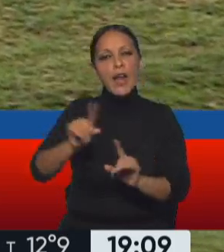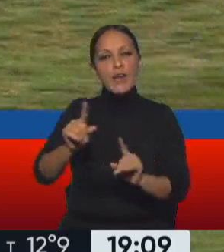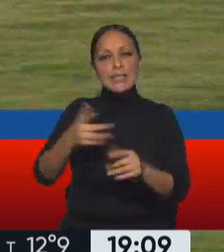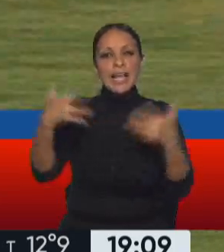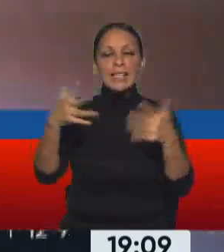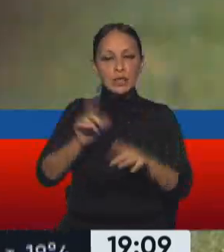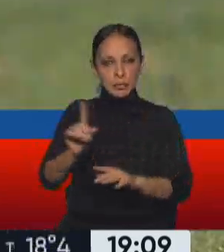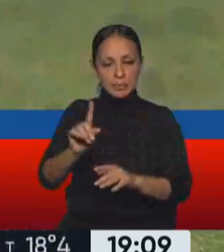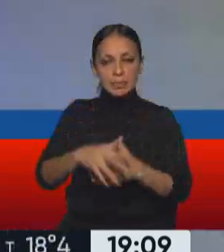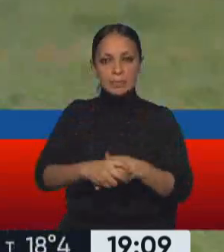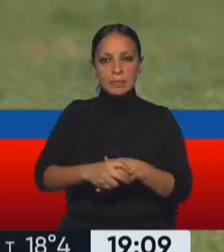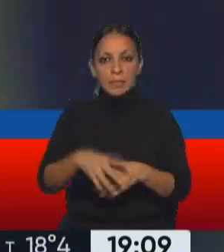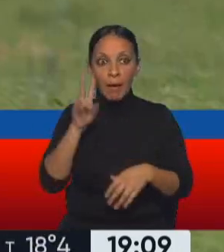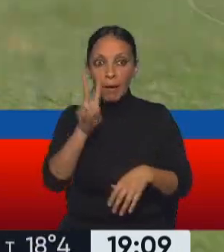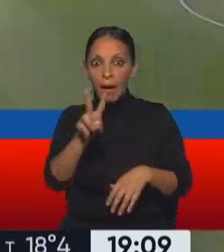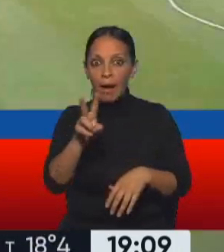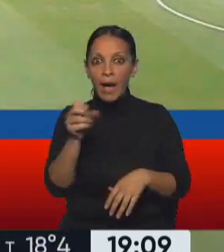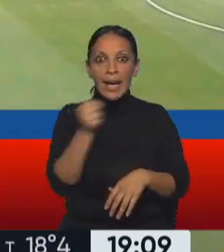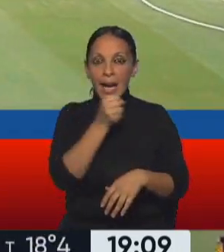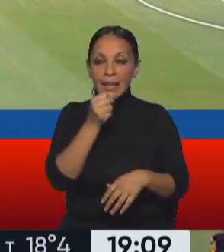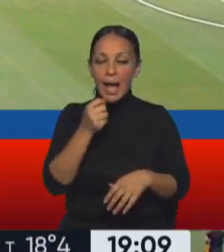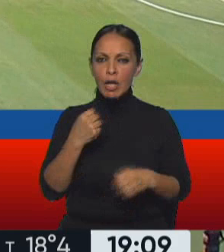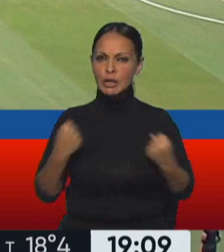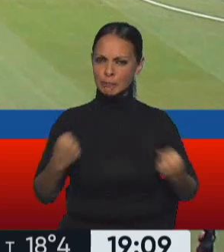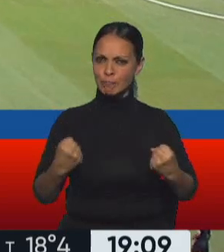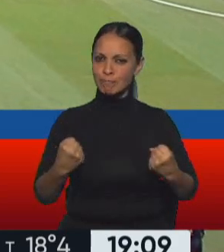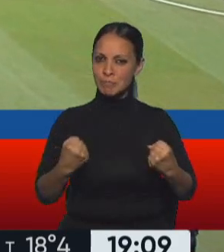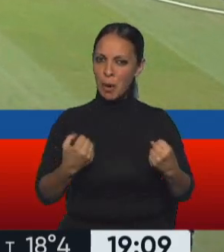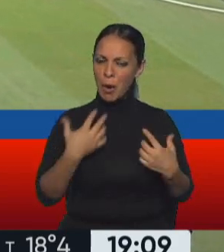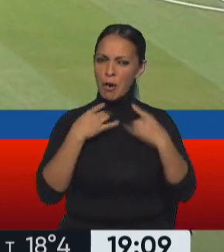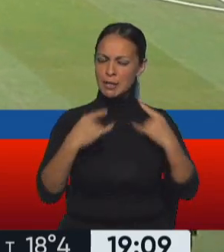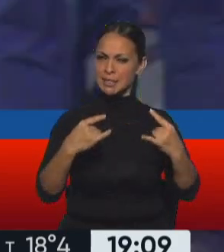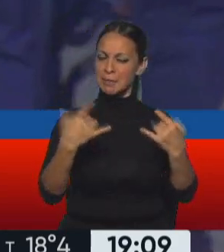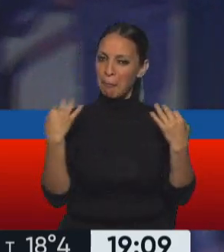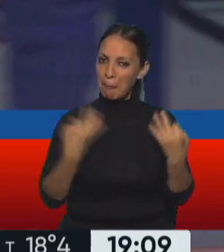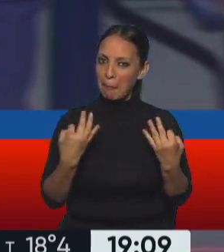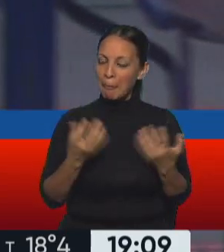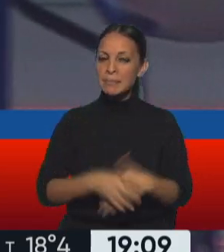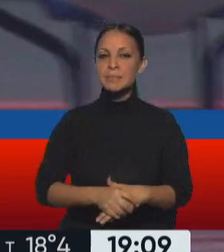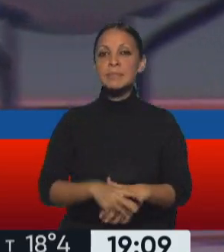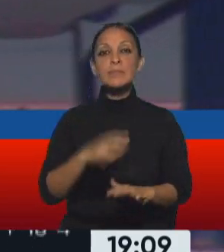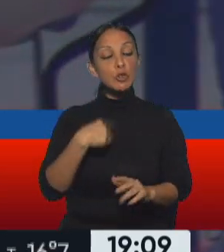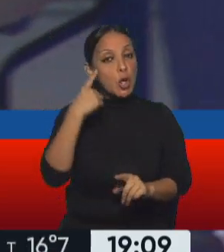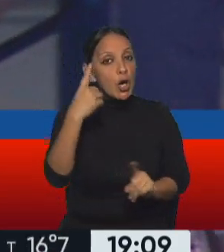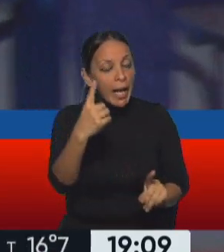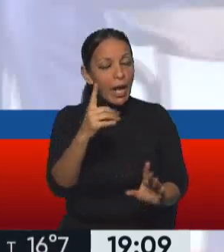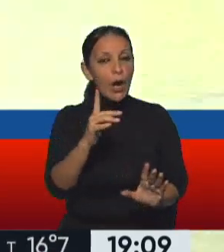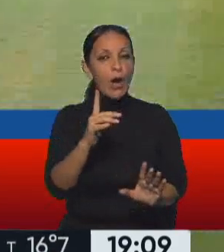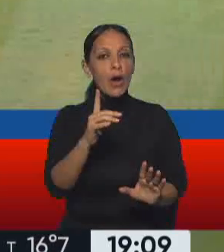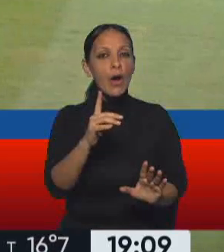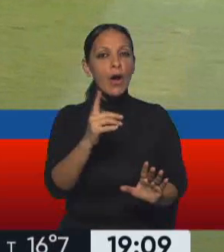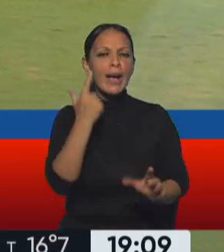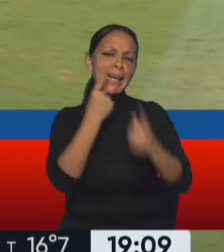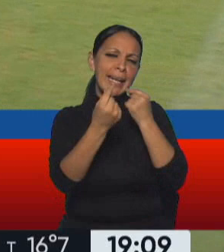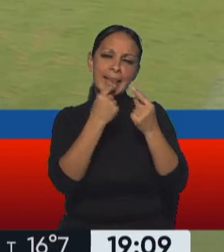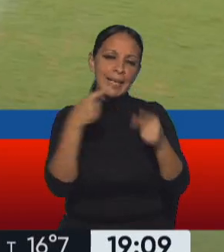entonces cantaron el himno con una fuerza con unas ganas yo creo que mira más allá de críticas